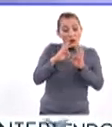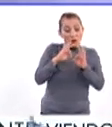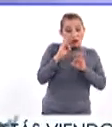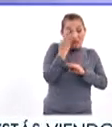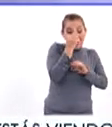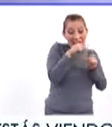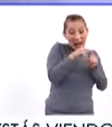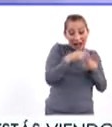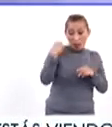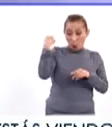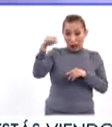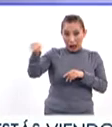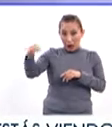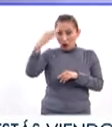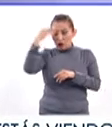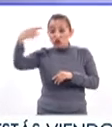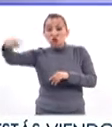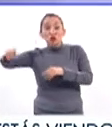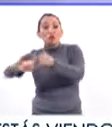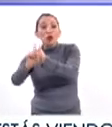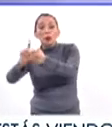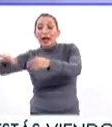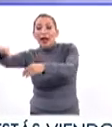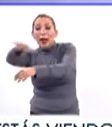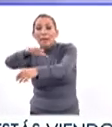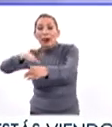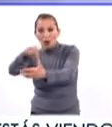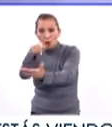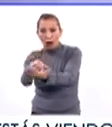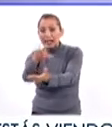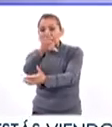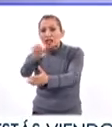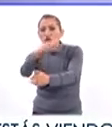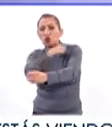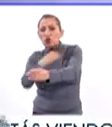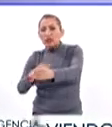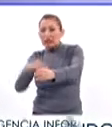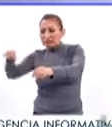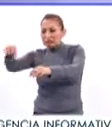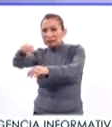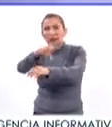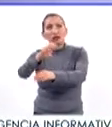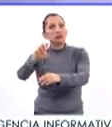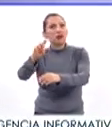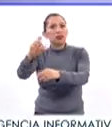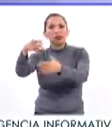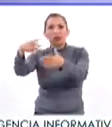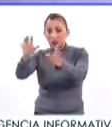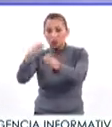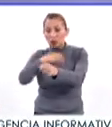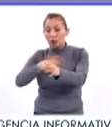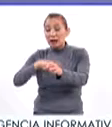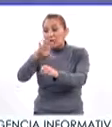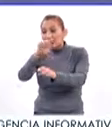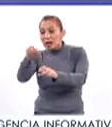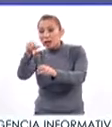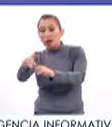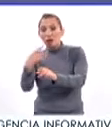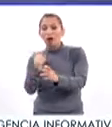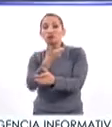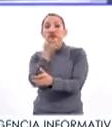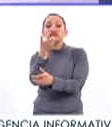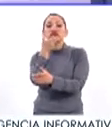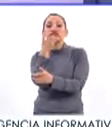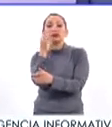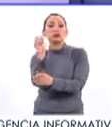es que desde Oaxaca, que conocen la propia realidad de las 500 municipios, son 530 y tantos municipios, de los cuales 500 se rigen por usos y